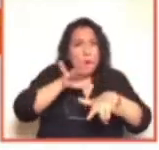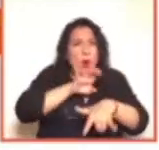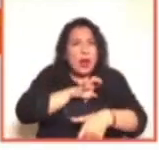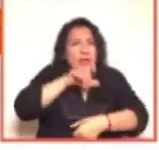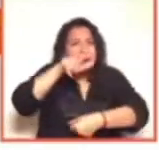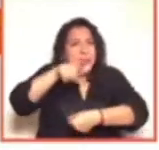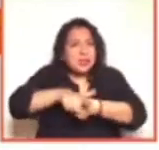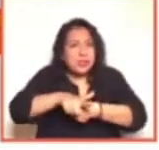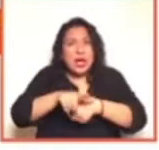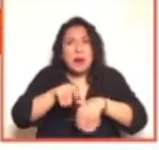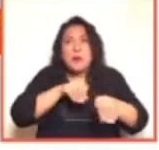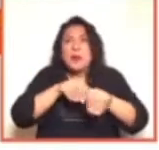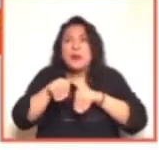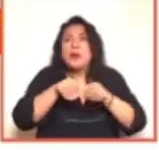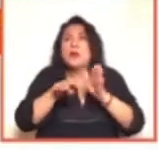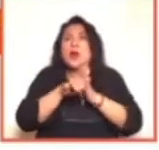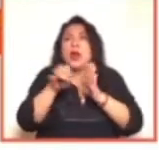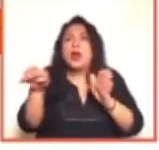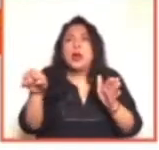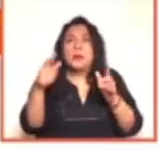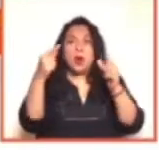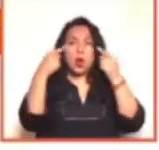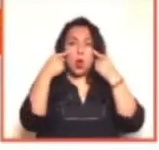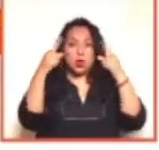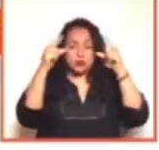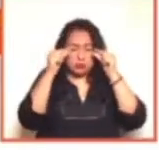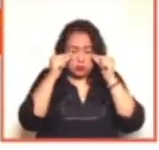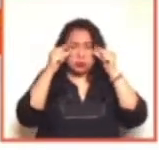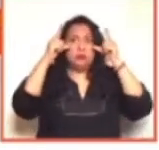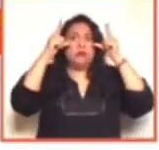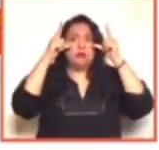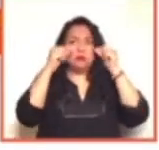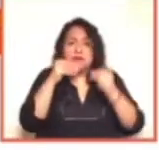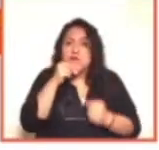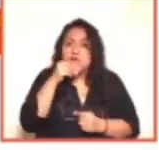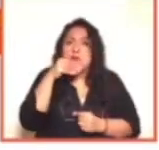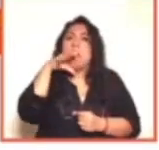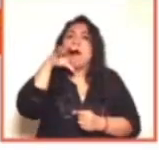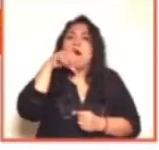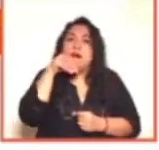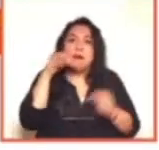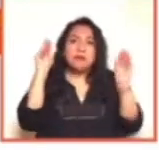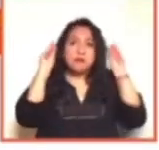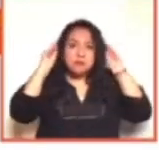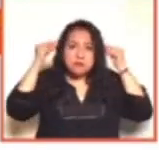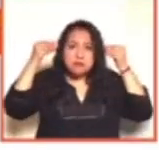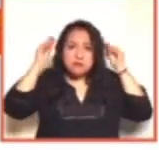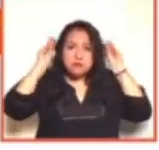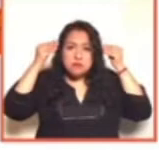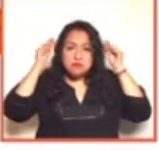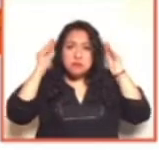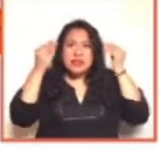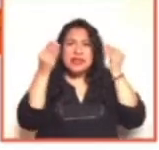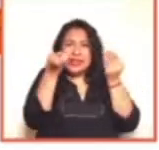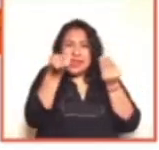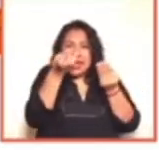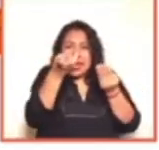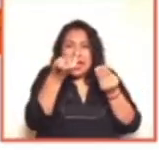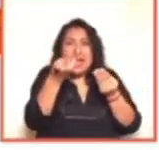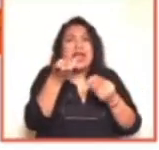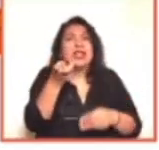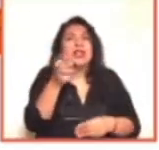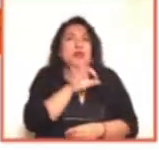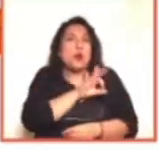Por ejemplo, marionetas que puedan abrir y cerrar los ojos, abrir la boca, mover las orejas. Esos detallitos que pueden hacer